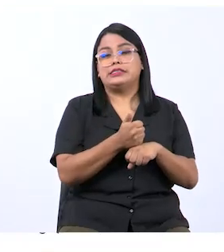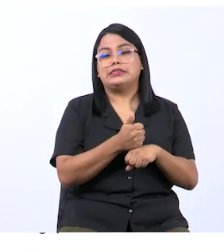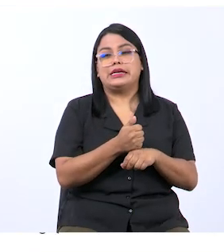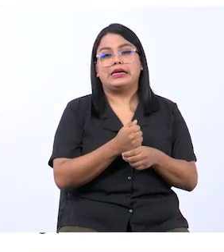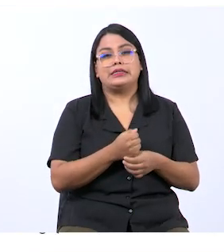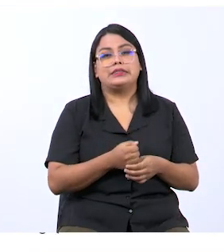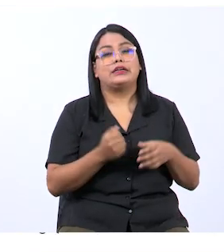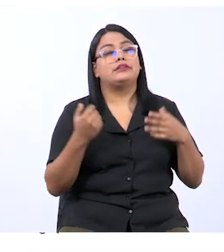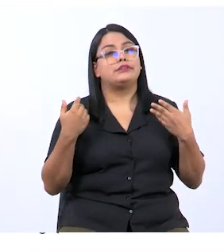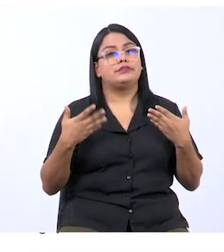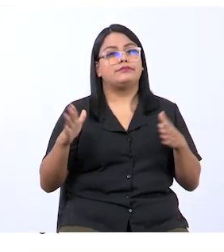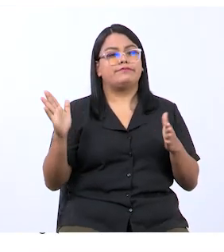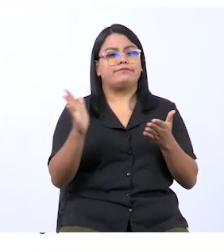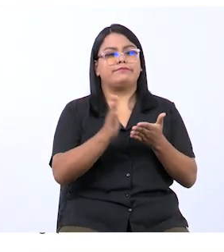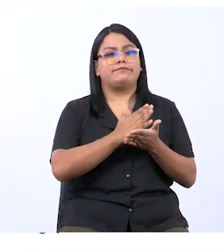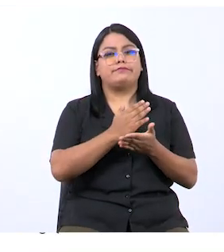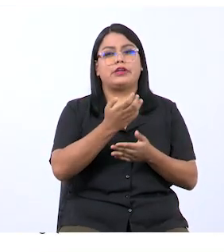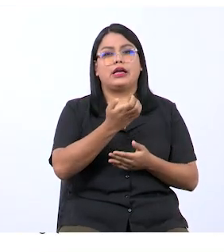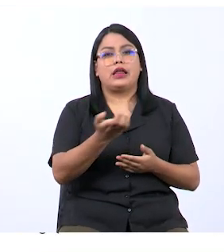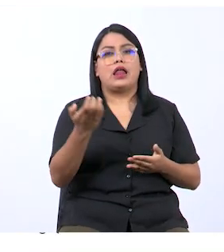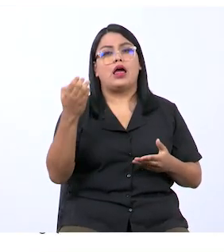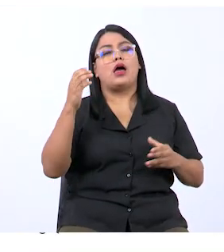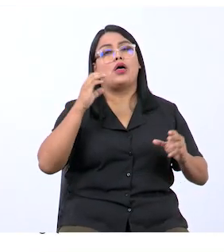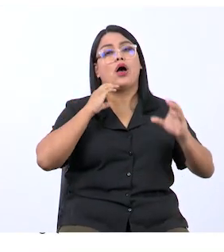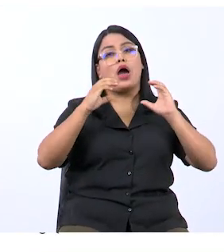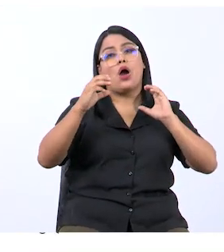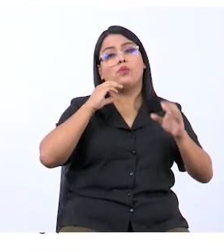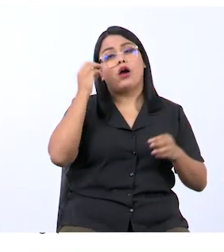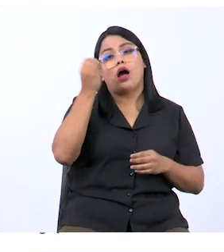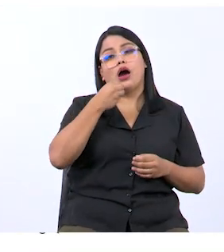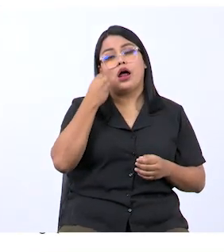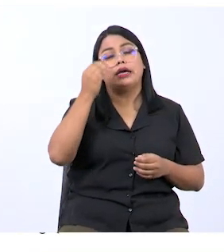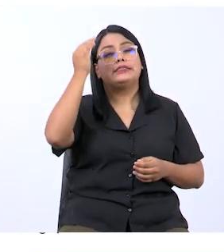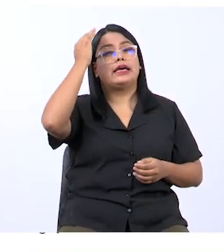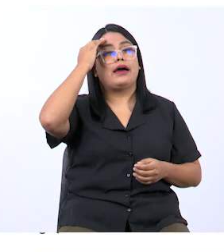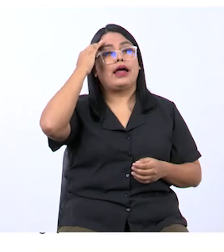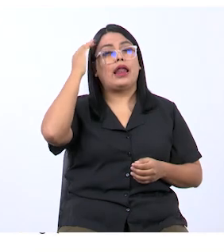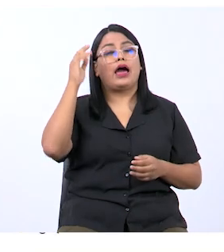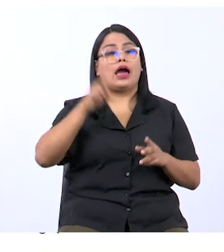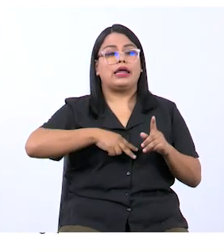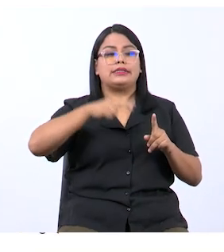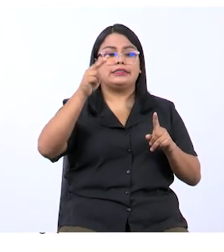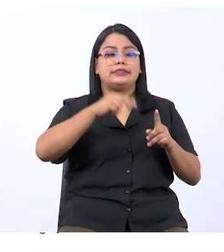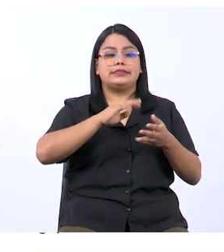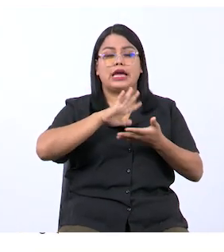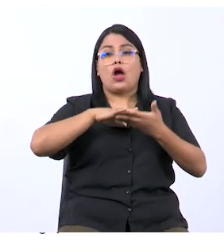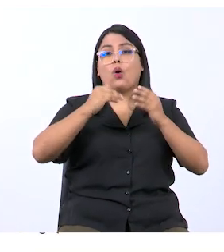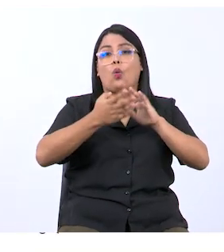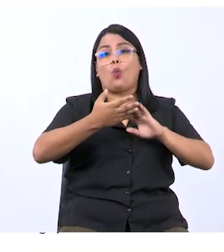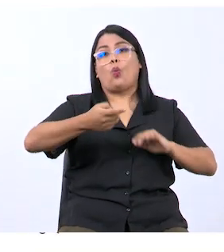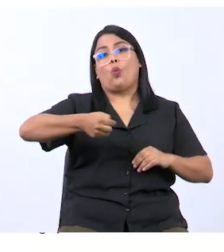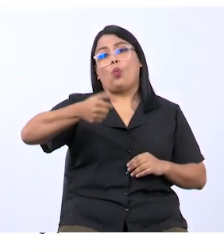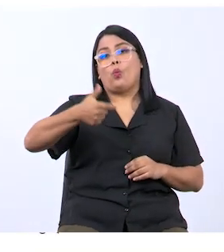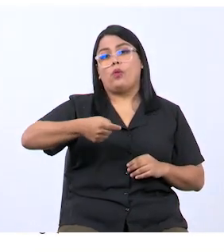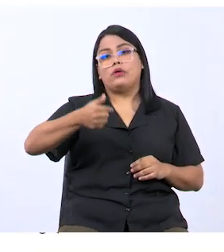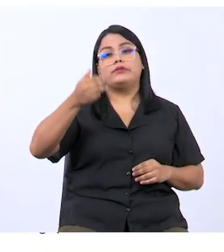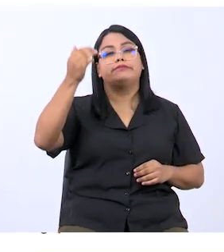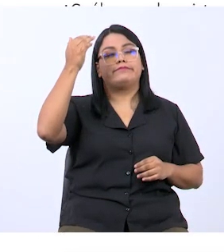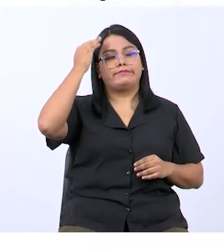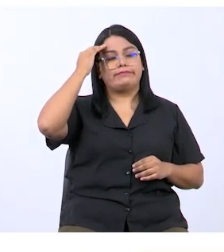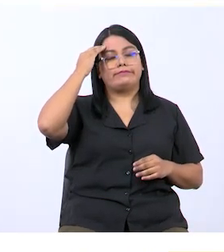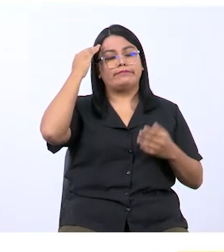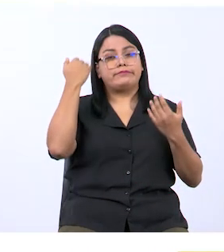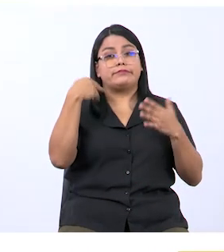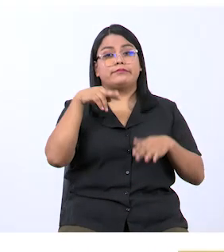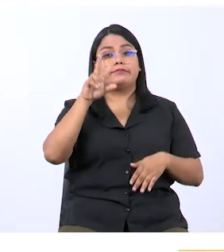Consolidación. Luego de estudiar los elementos de la comunicación oral y de conocer las características del cuento policial,